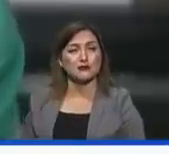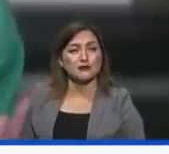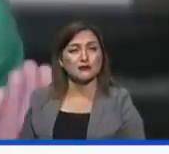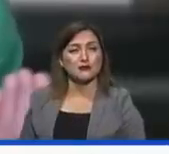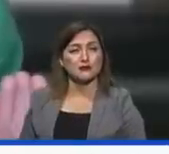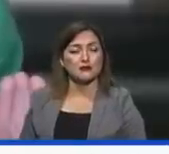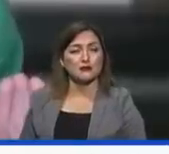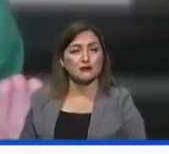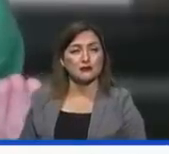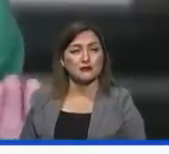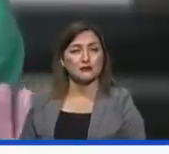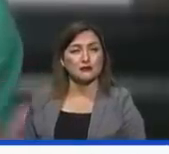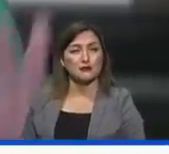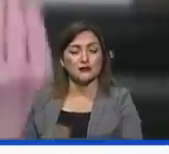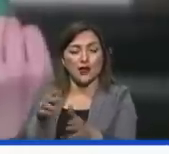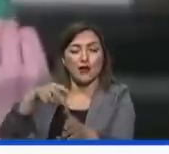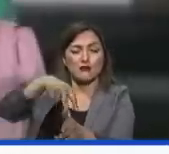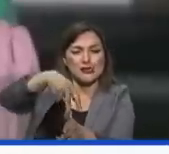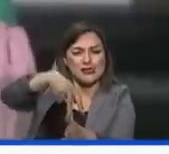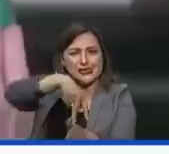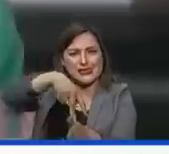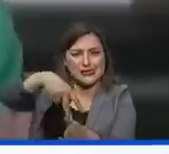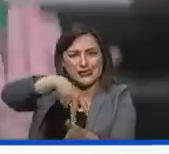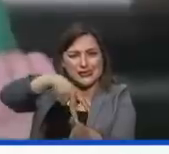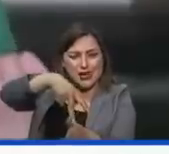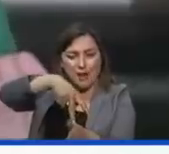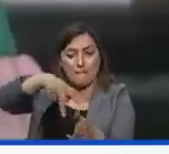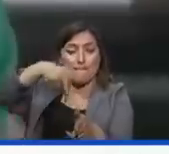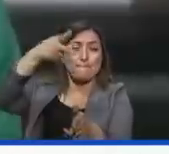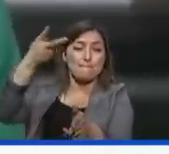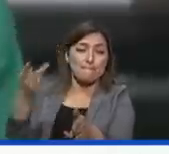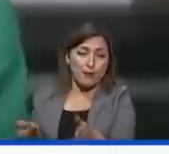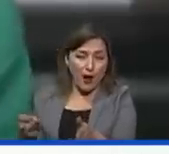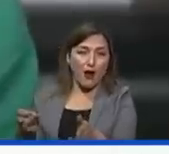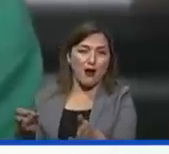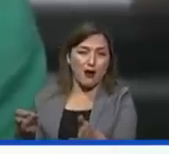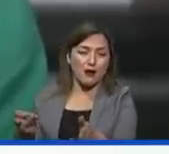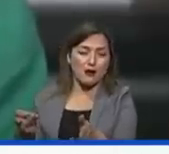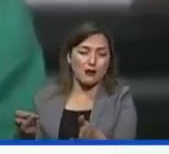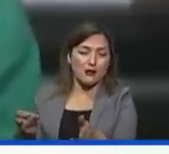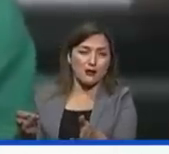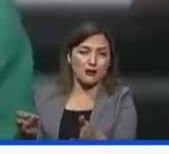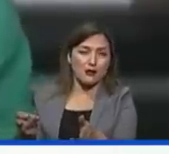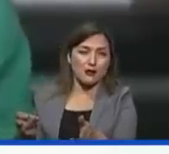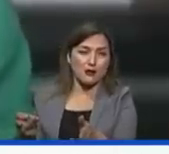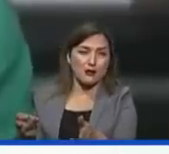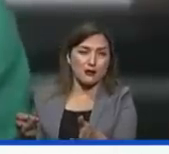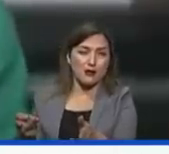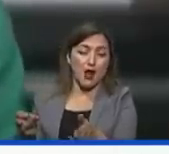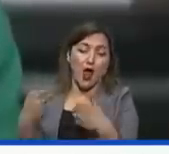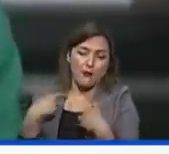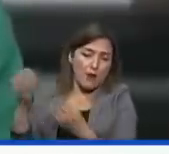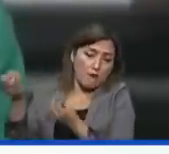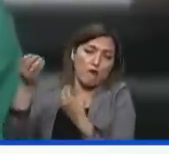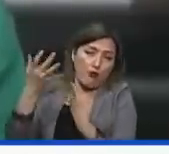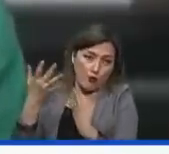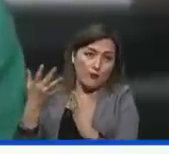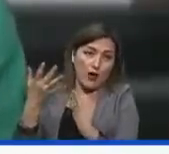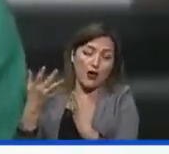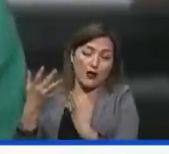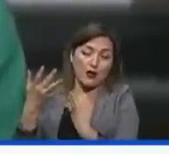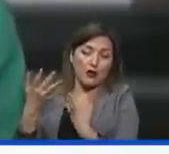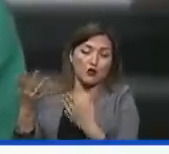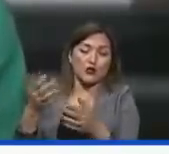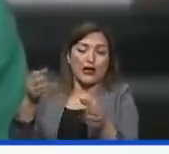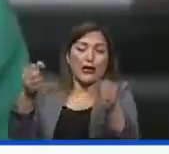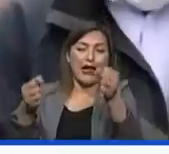se desequilibró y cayó hacia atrás en el de la información que tenemos hasta ahora desde